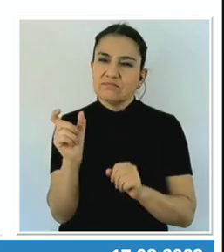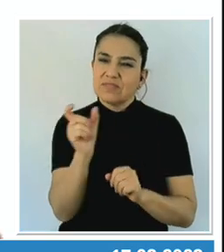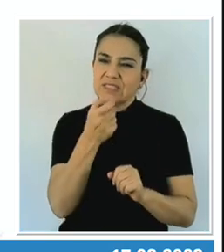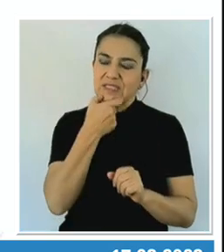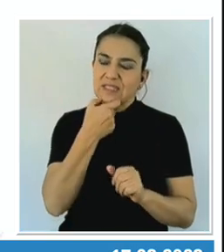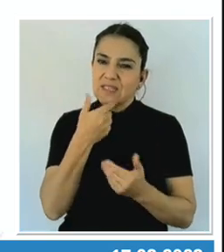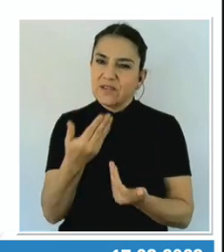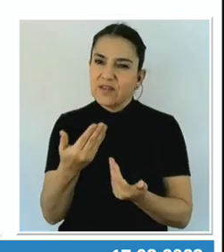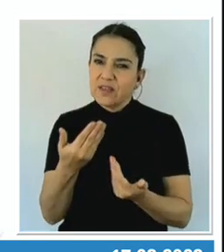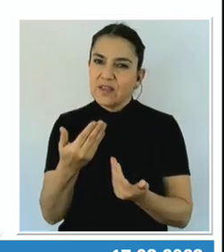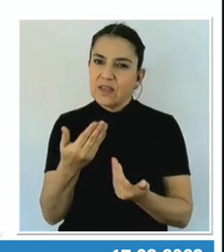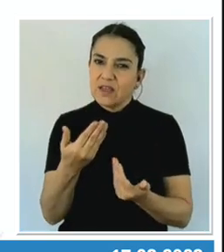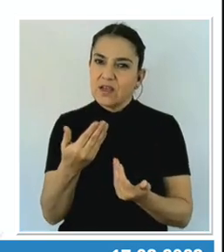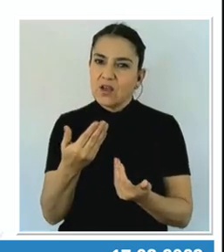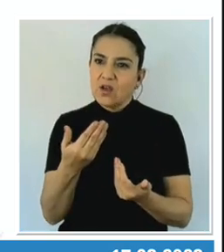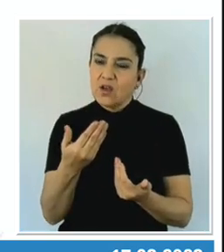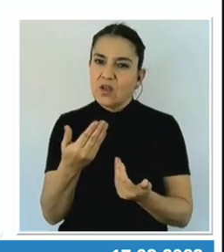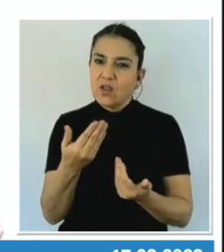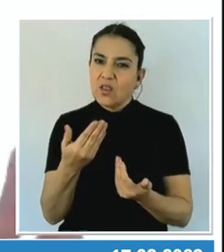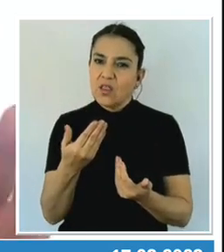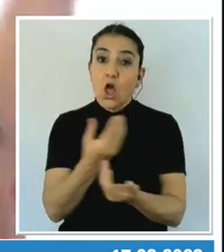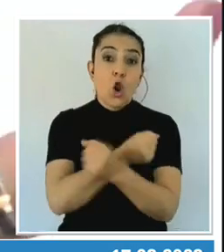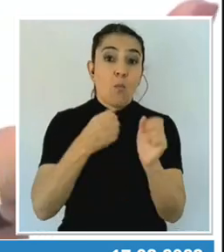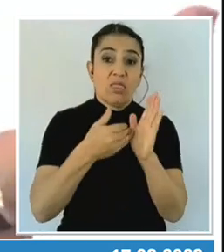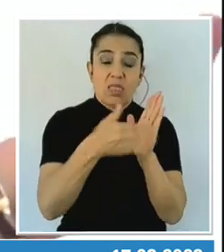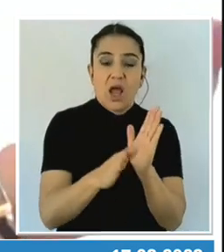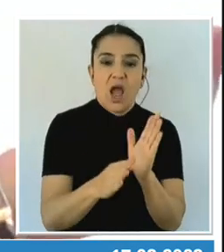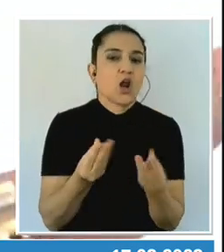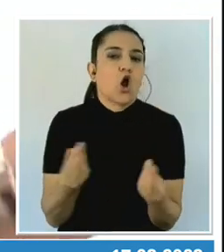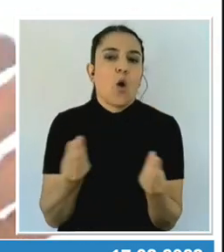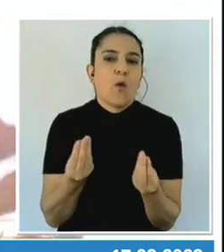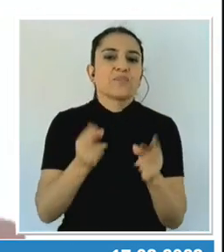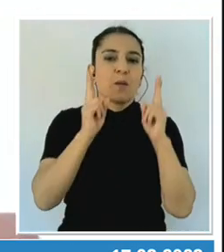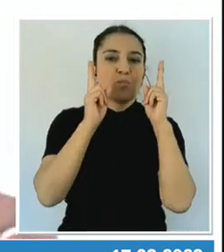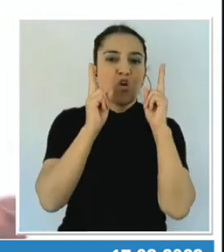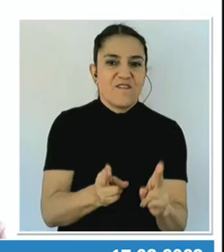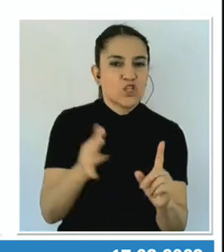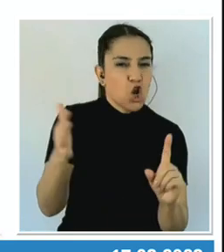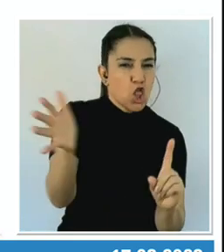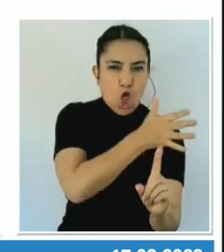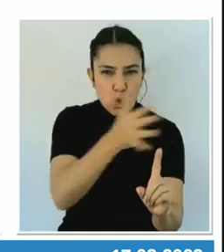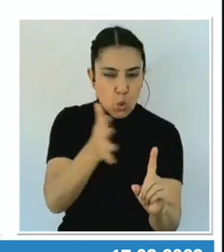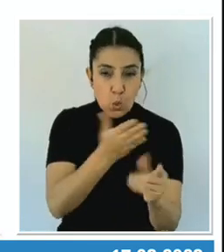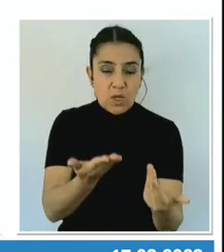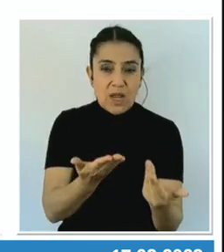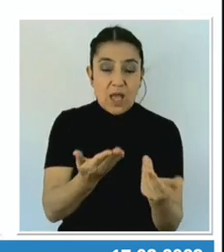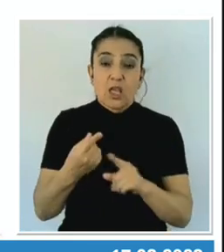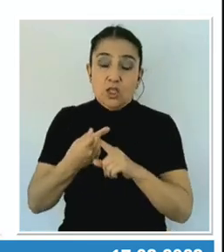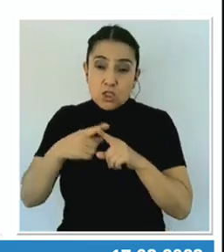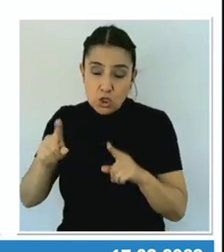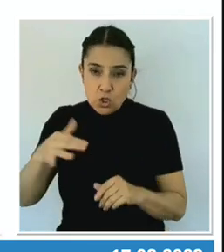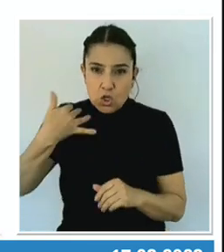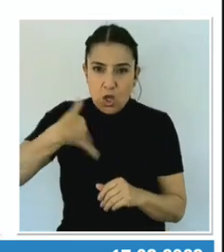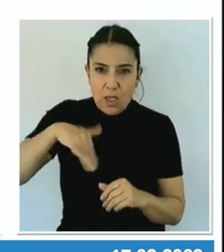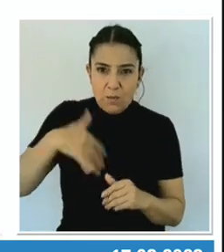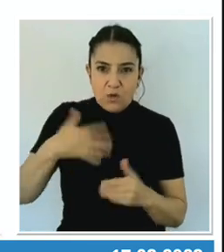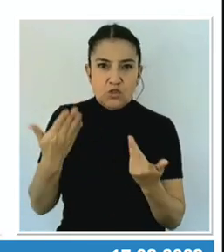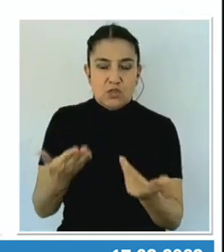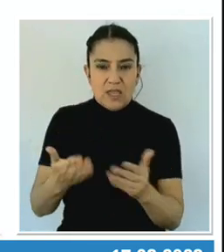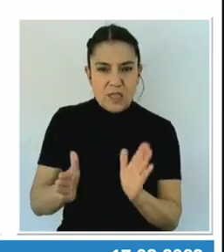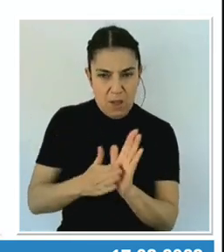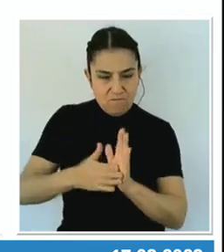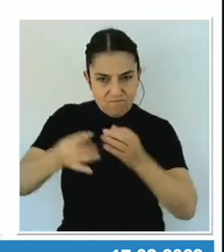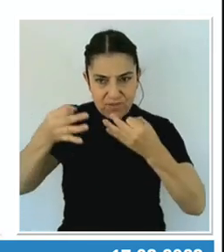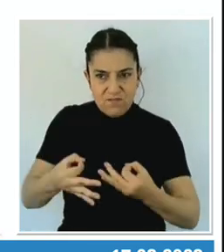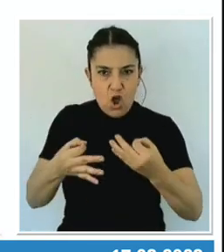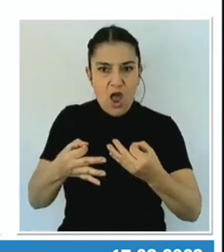inderogables, como la prohibición de la tortura, u otros que han sido muy importantes para densificar nuestra comprensión del debido proceso,